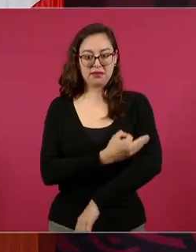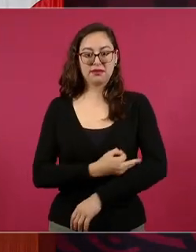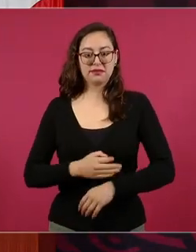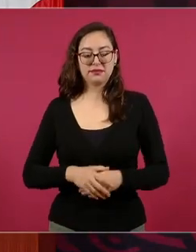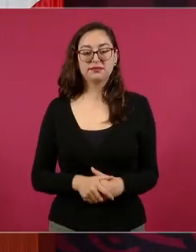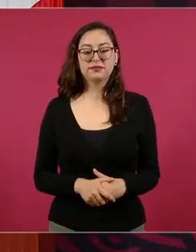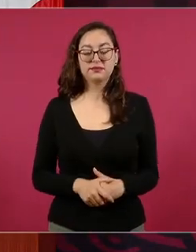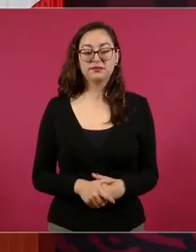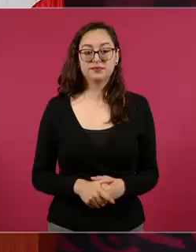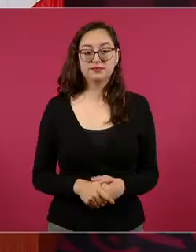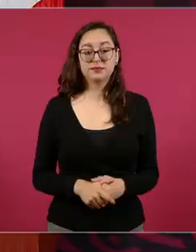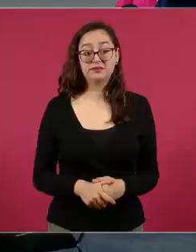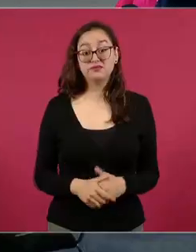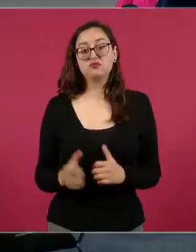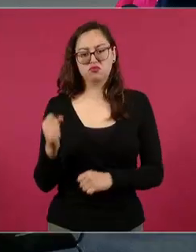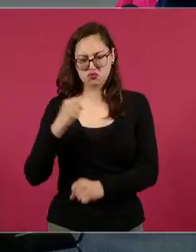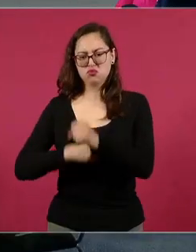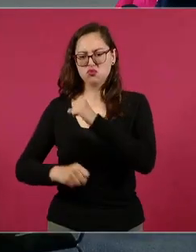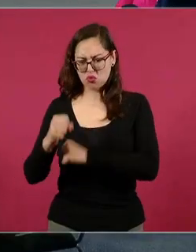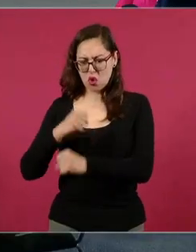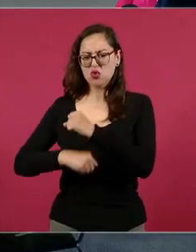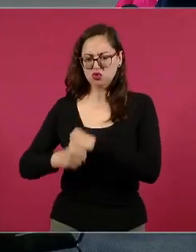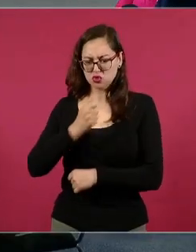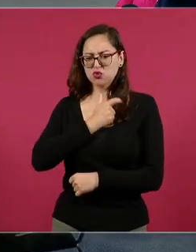A mí me gusta el box.